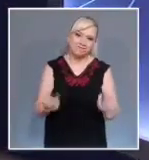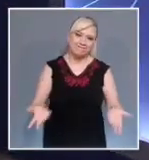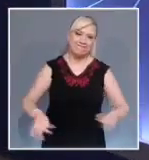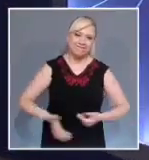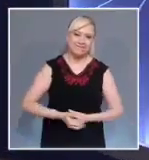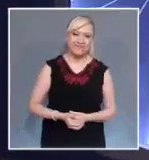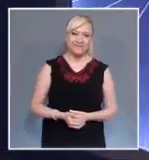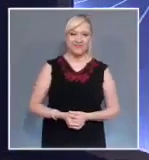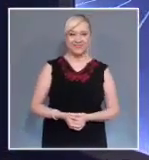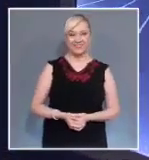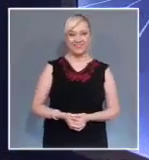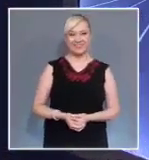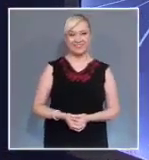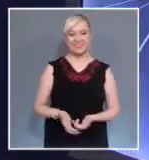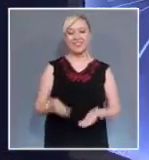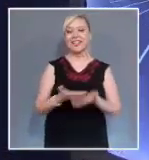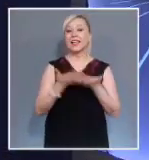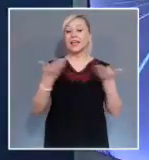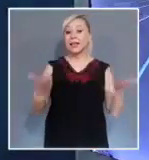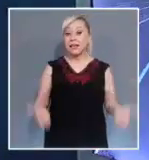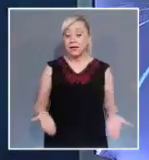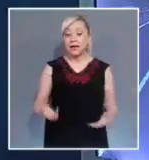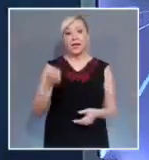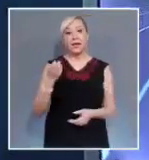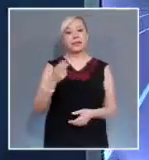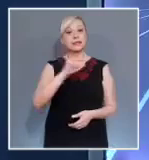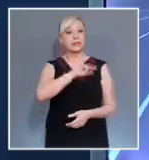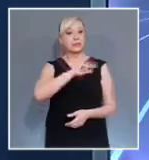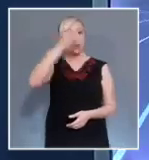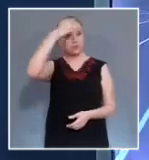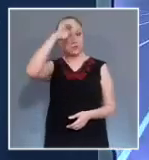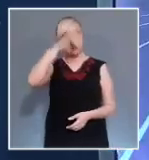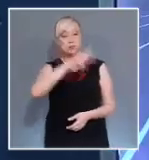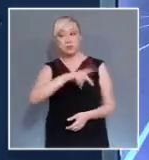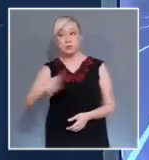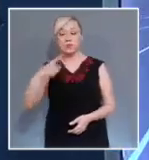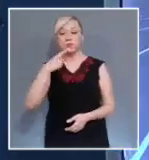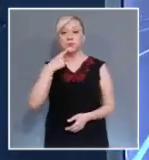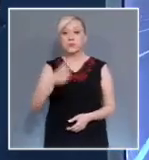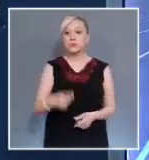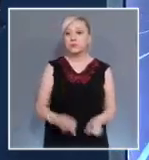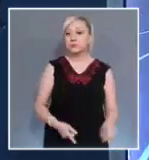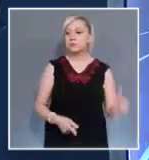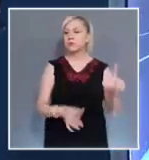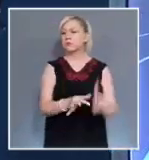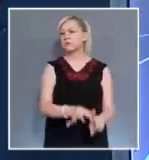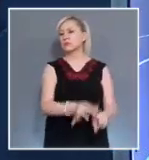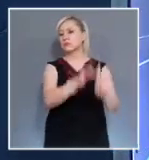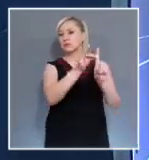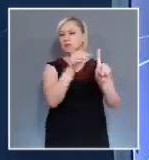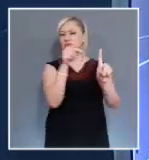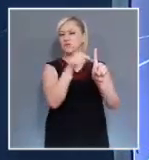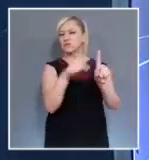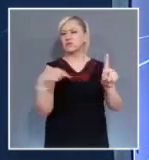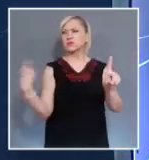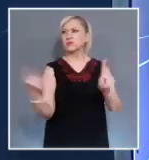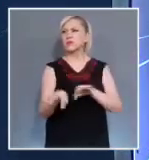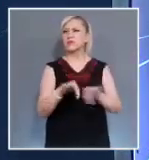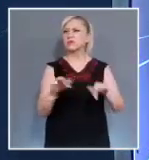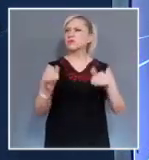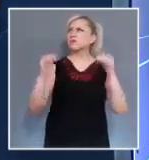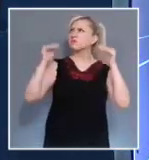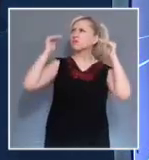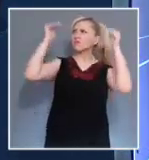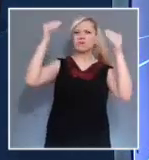Muchas gracias Laura especialistas afirmaron que una de las principales tareas de los tribunales constitucionales es proteger los derechos